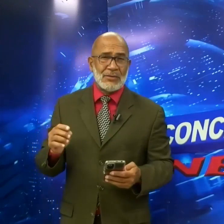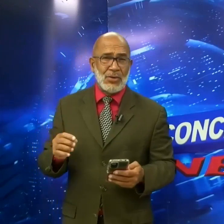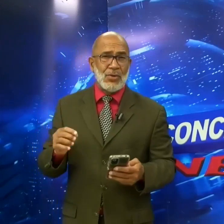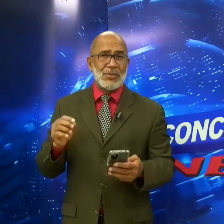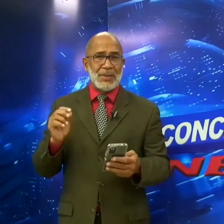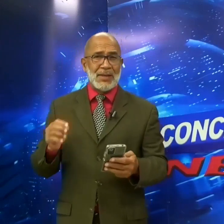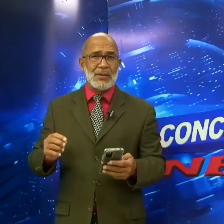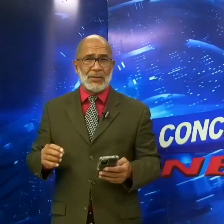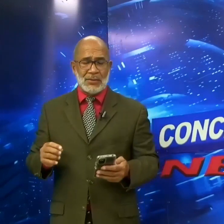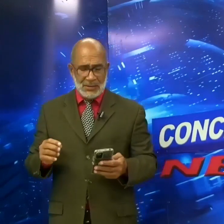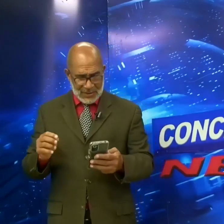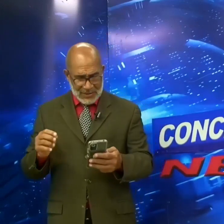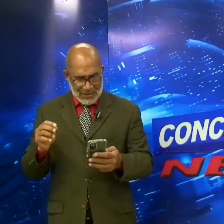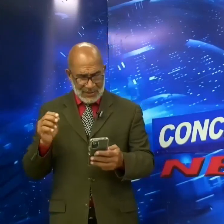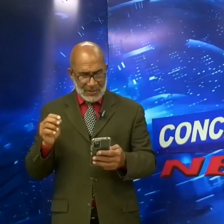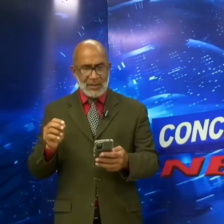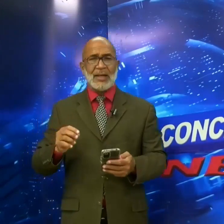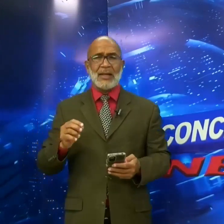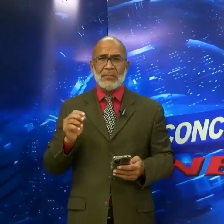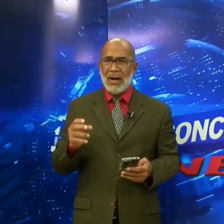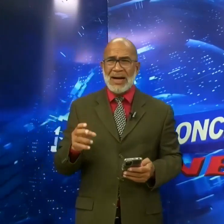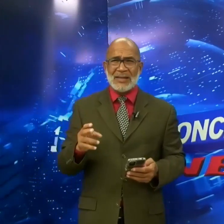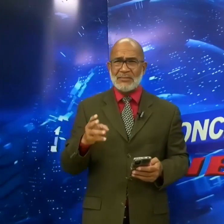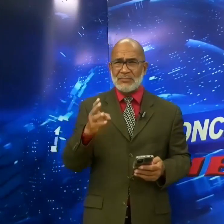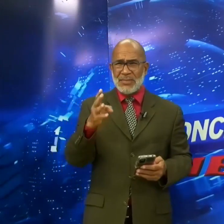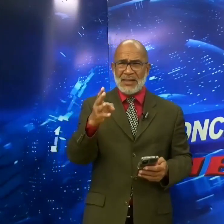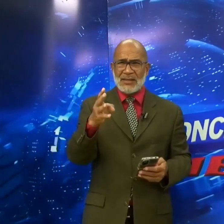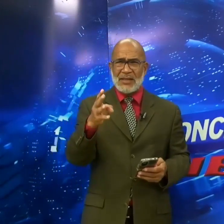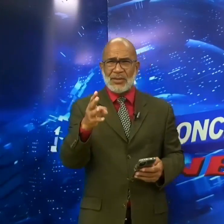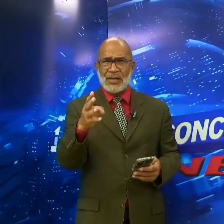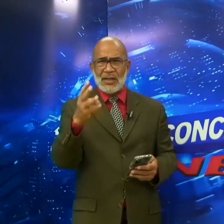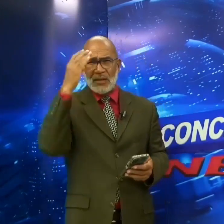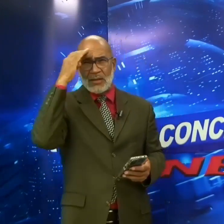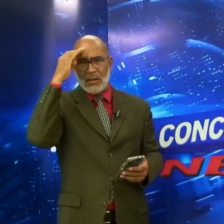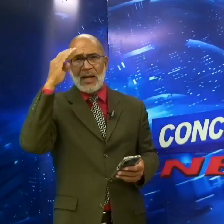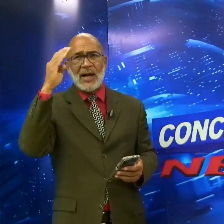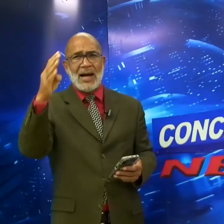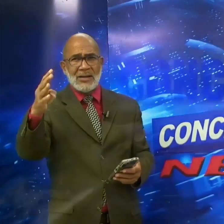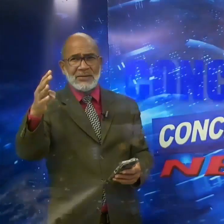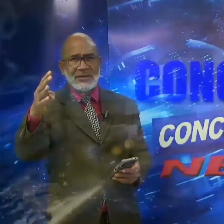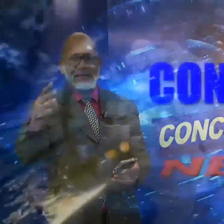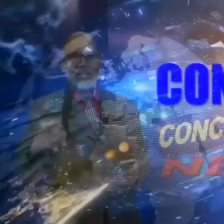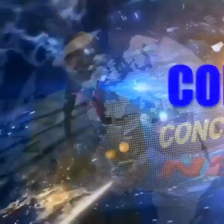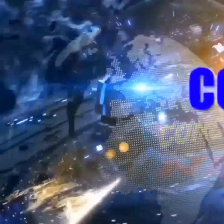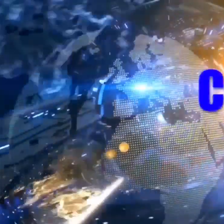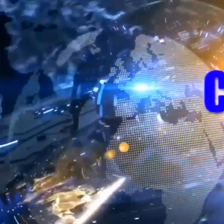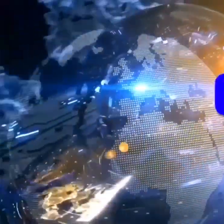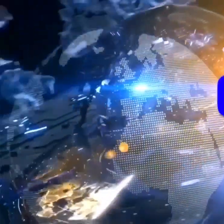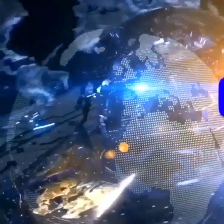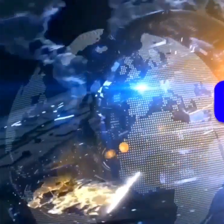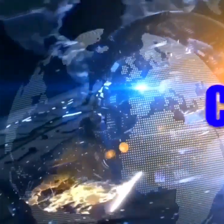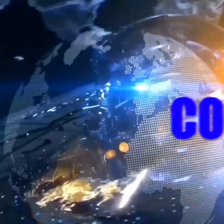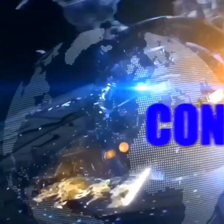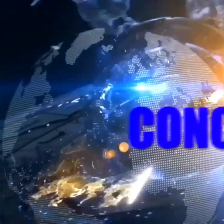narraron lo vivido en el mar. Miren esta historia. Hagan conciencia.